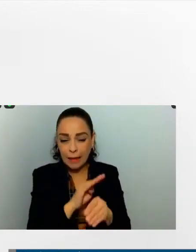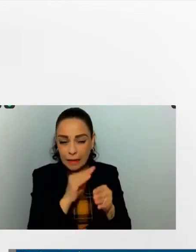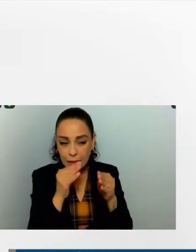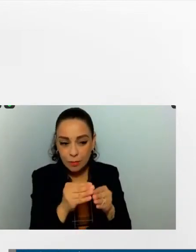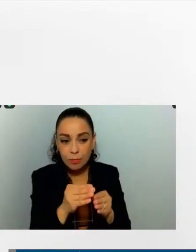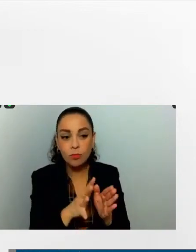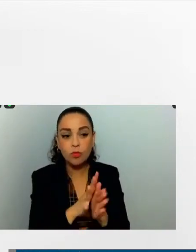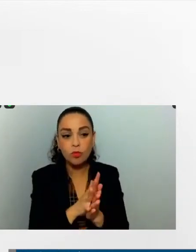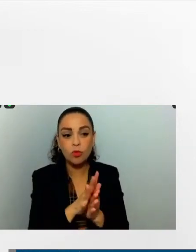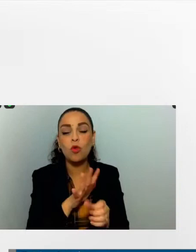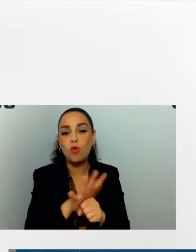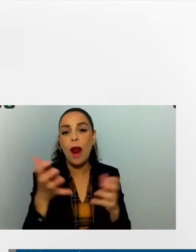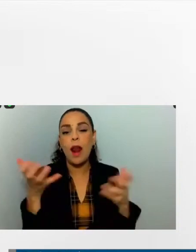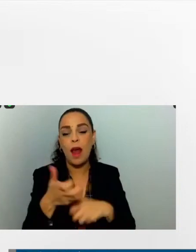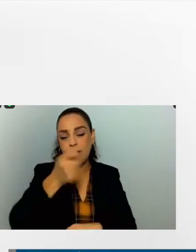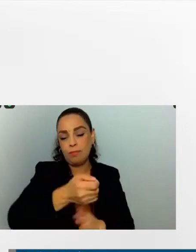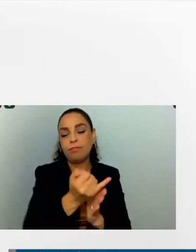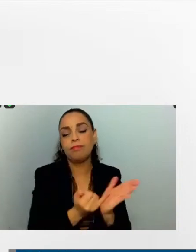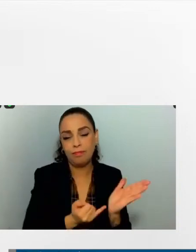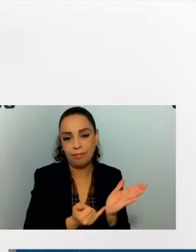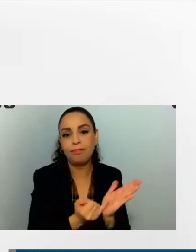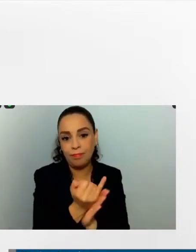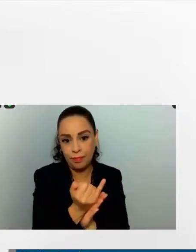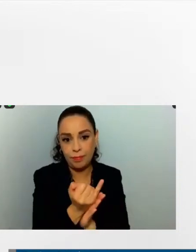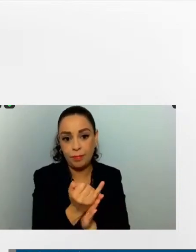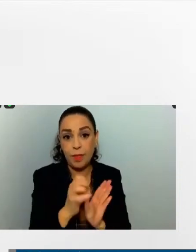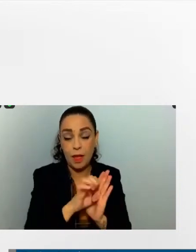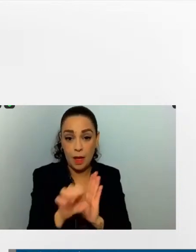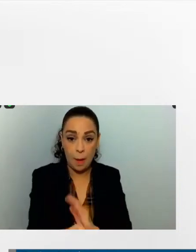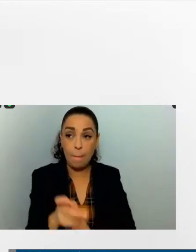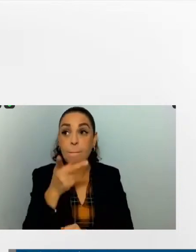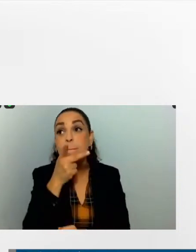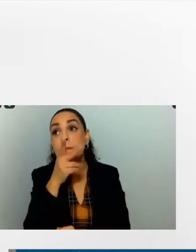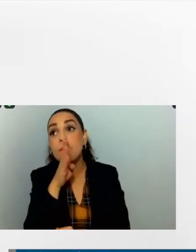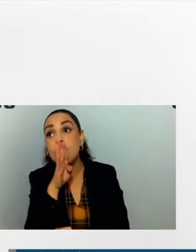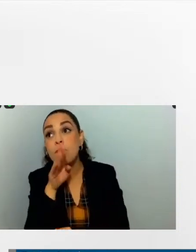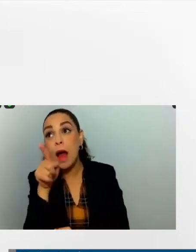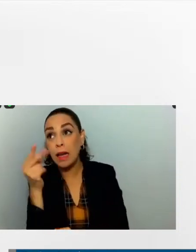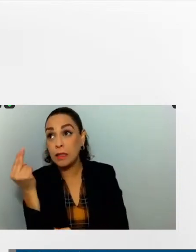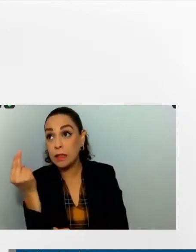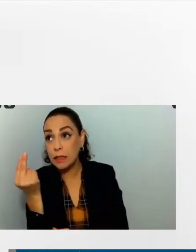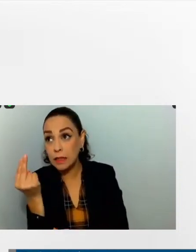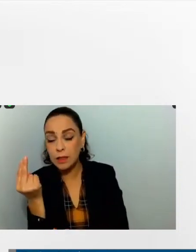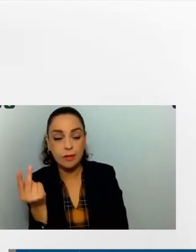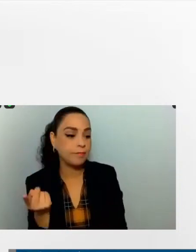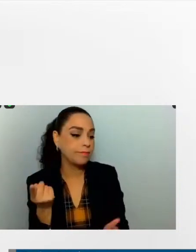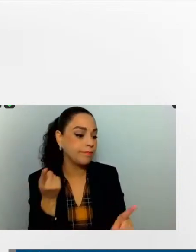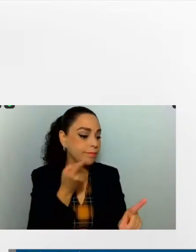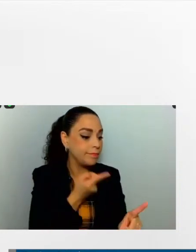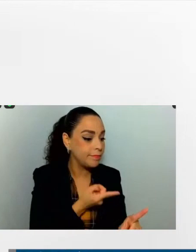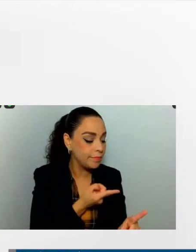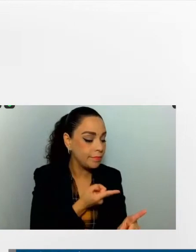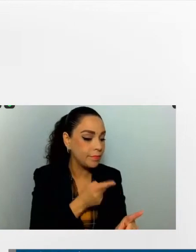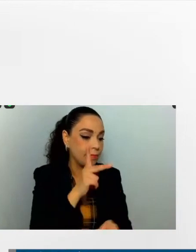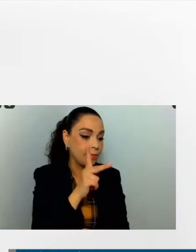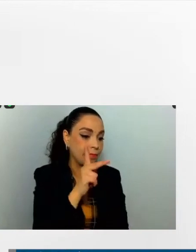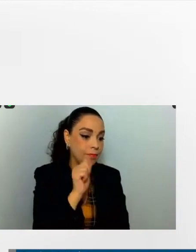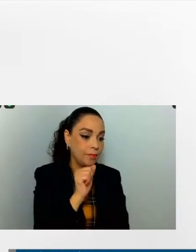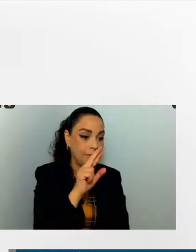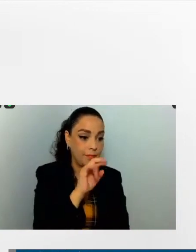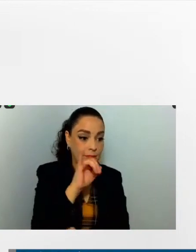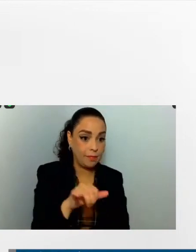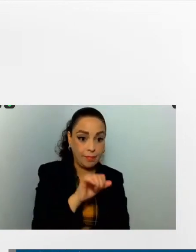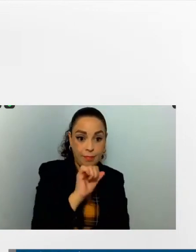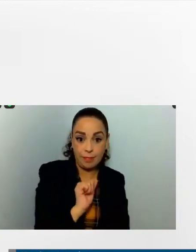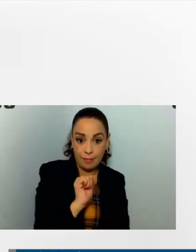El estado de necesidad visto desde los padres, el estado de necesidad visto cuando se trata de parejas, el estado de necesidad